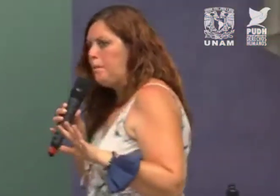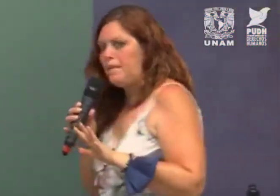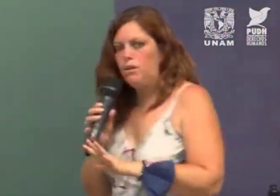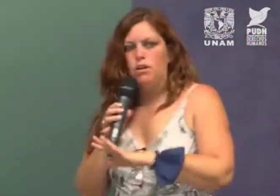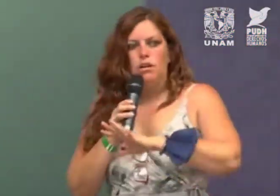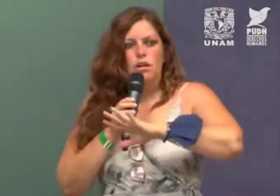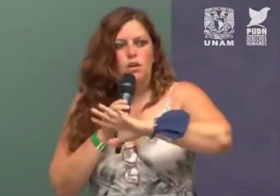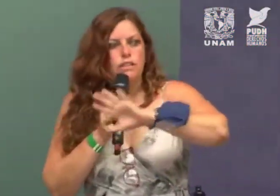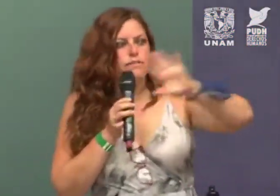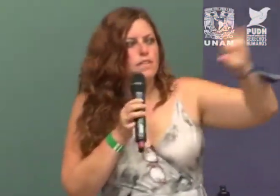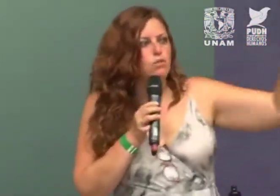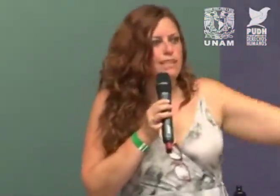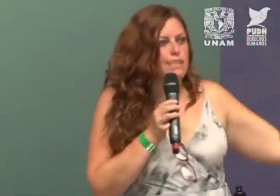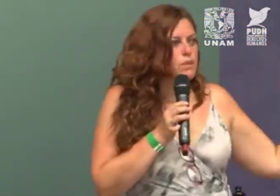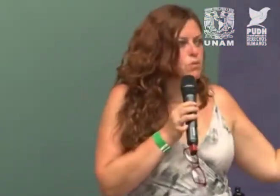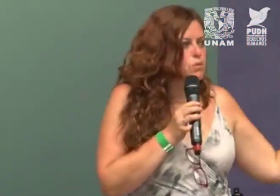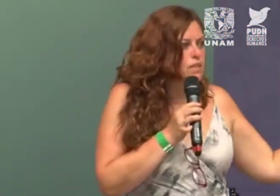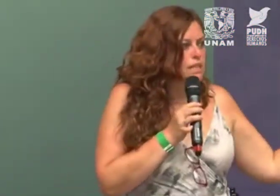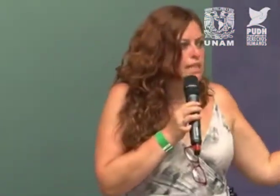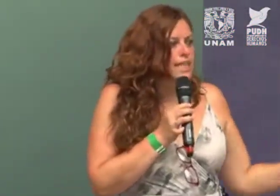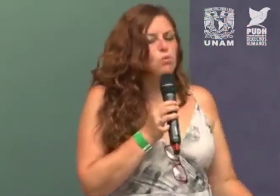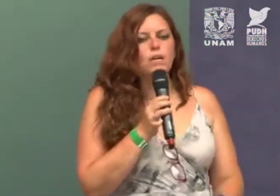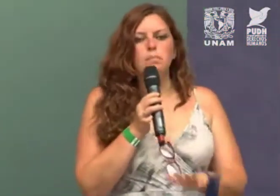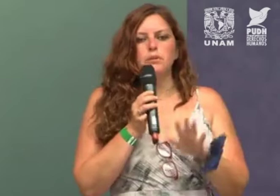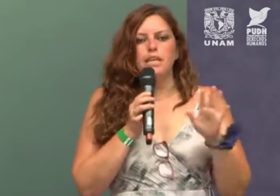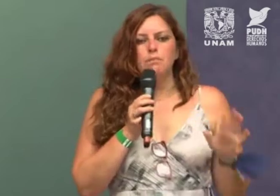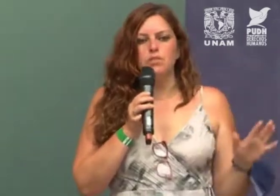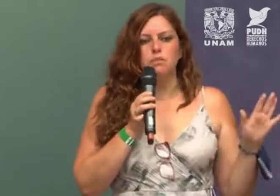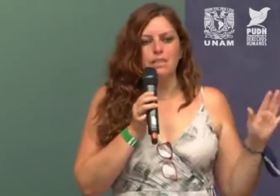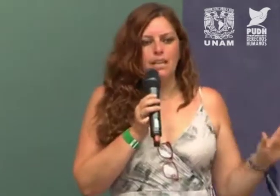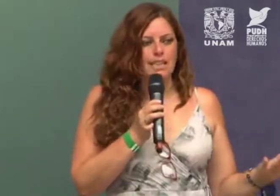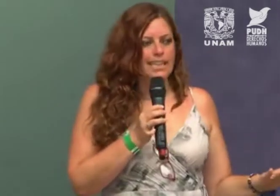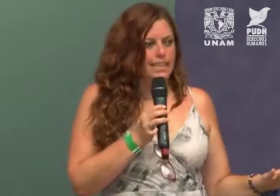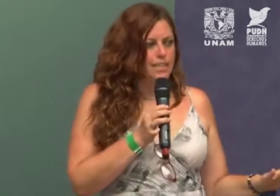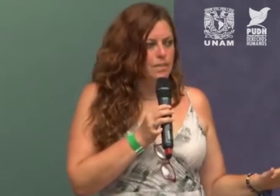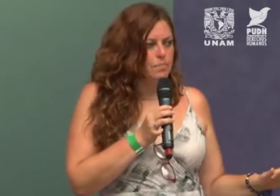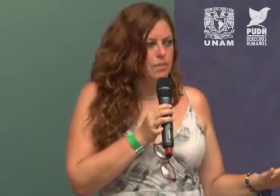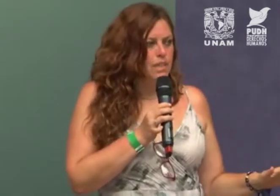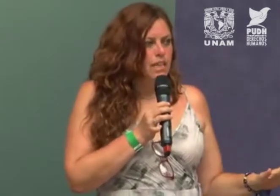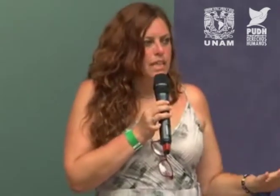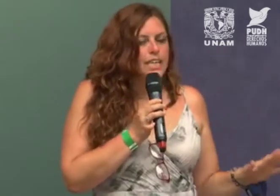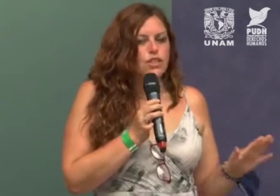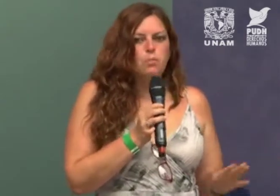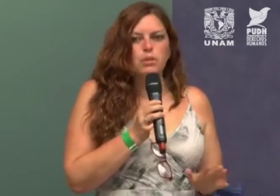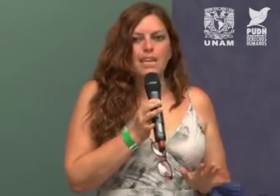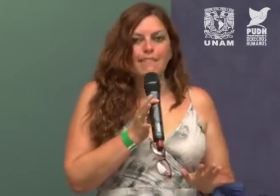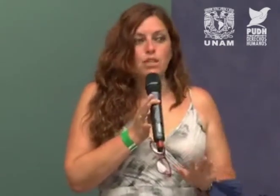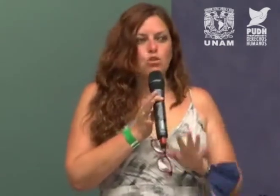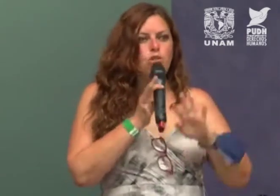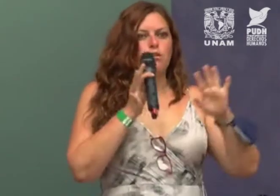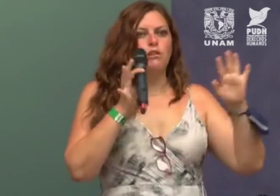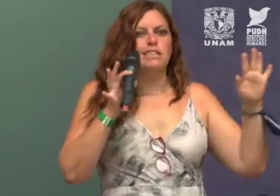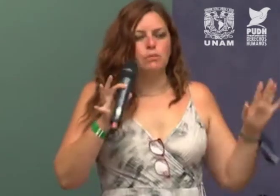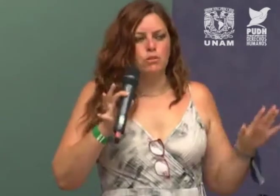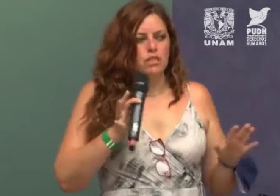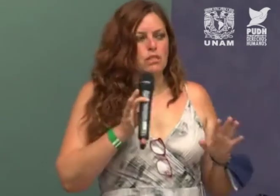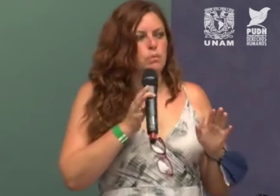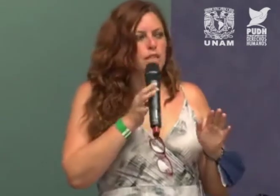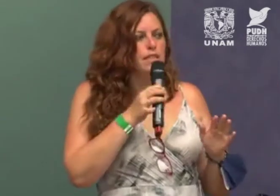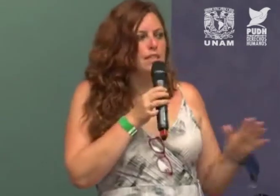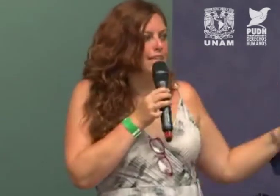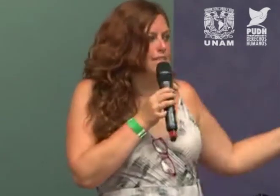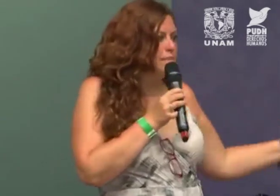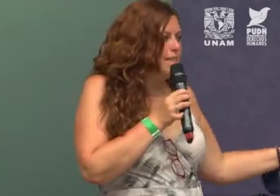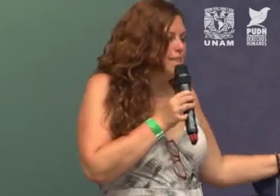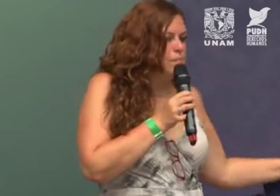pero con infinitos libros que nunca podríamos terminar de leer. De hecho, podría haber todos los libros que